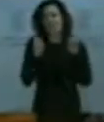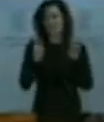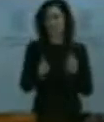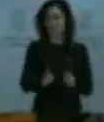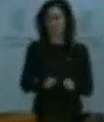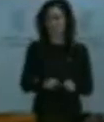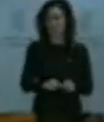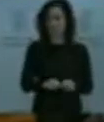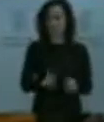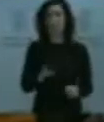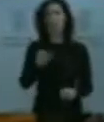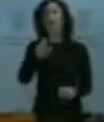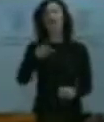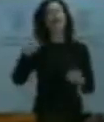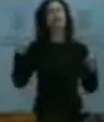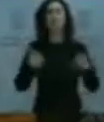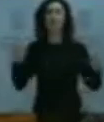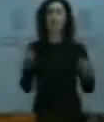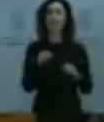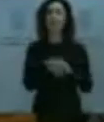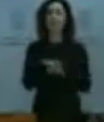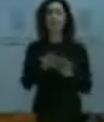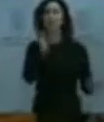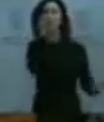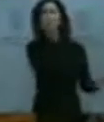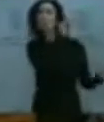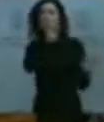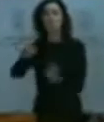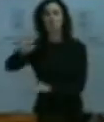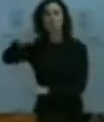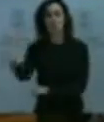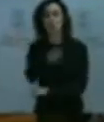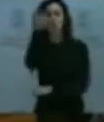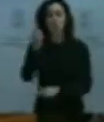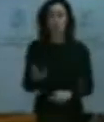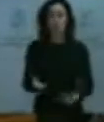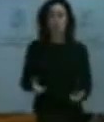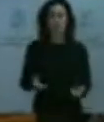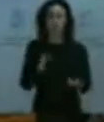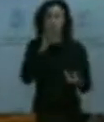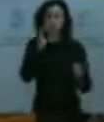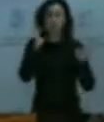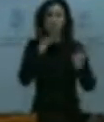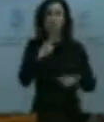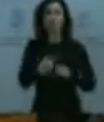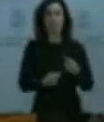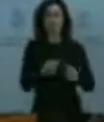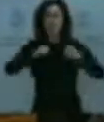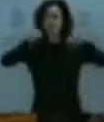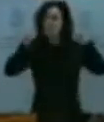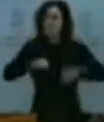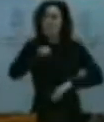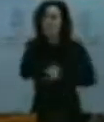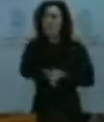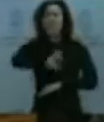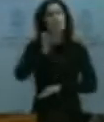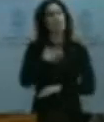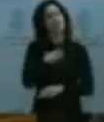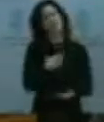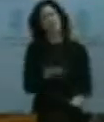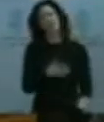gestión. Sus mayores, familias y profesionales no se merecen que les engañen. La realidad, señora consejera, es que su gestión